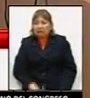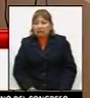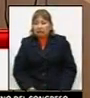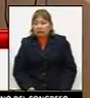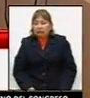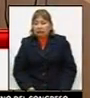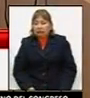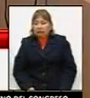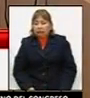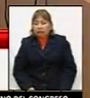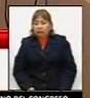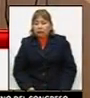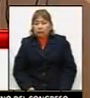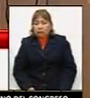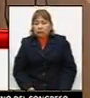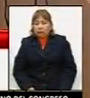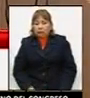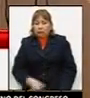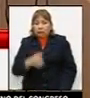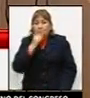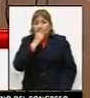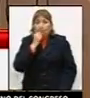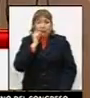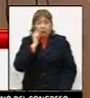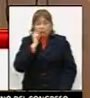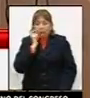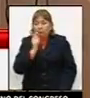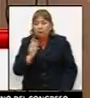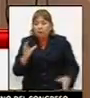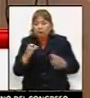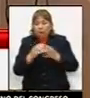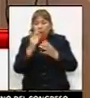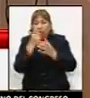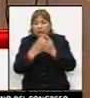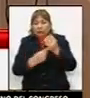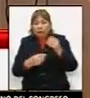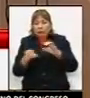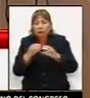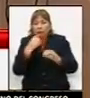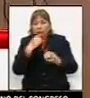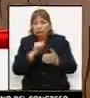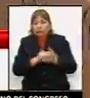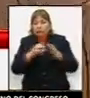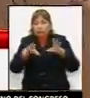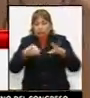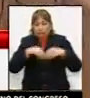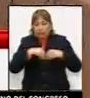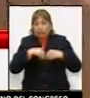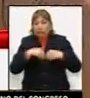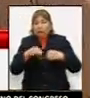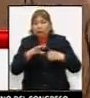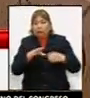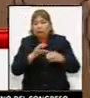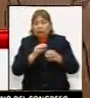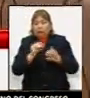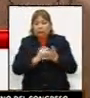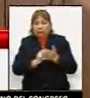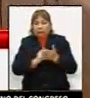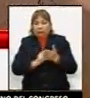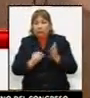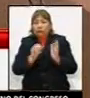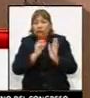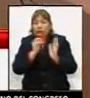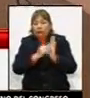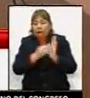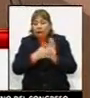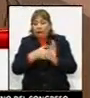en contra, los que se abstengan, por unanimidad ha sido aprobada la ampliación de agenda, el texto del dictamen ya